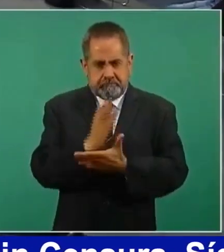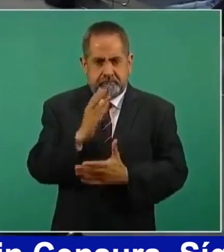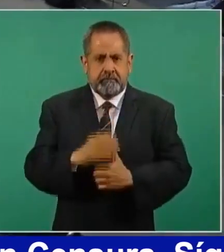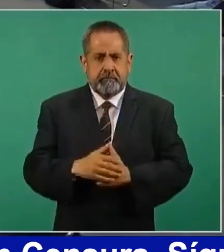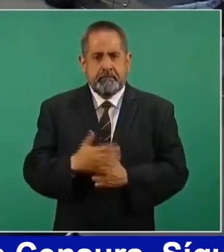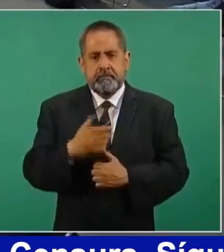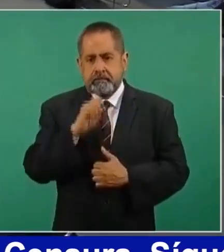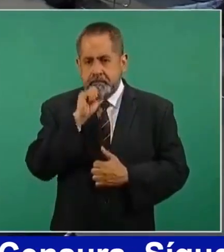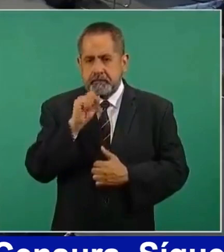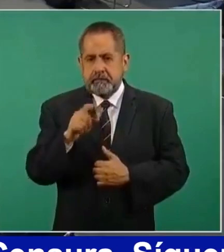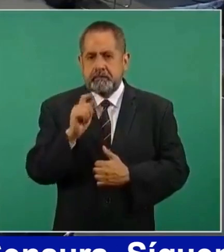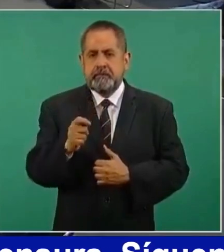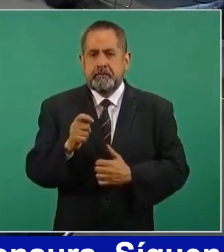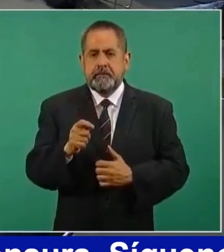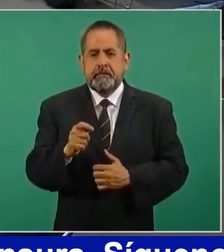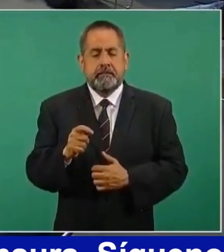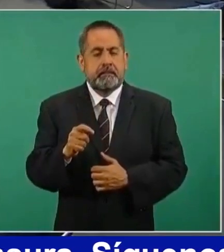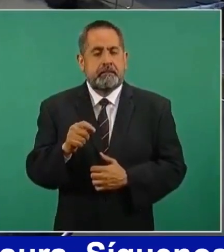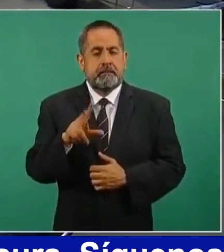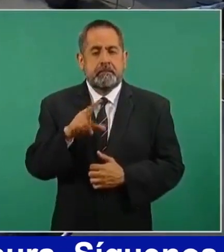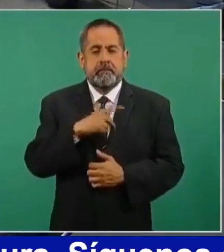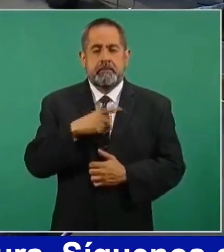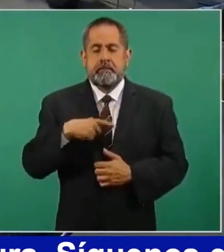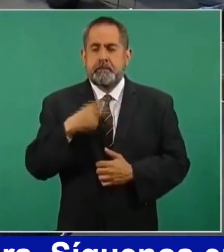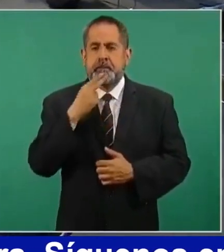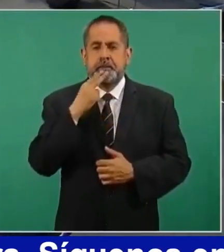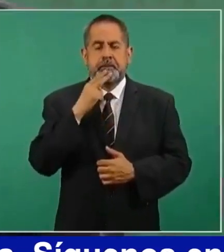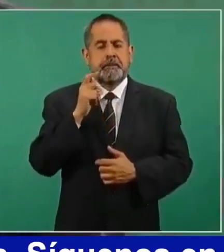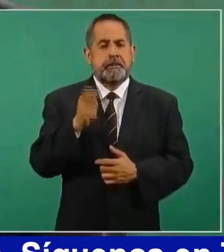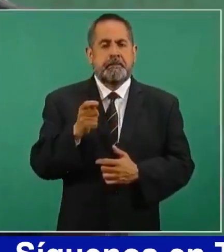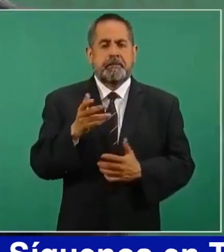Pero también no usar